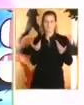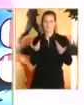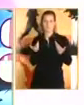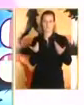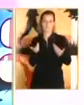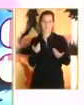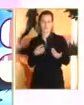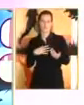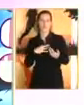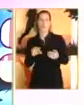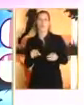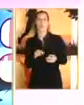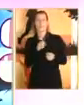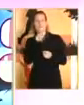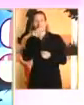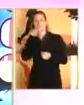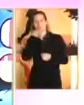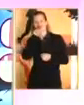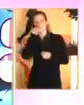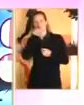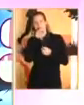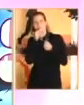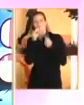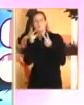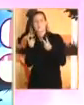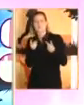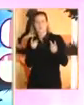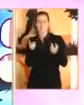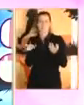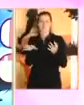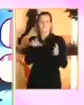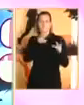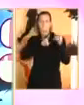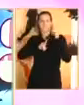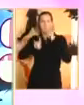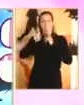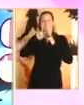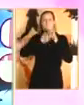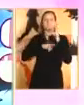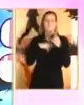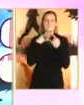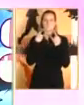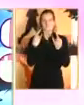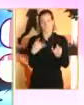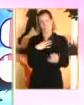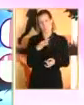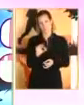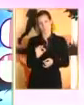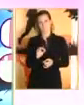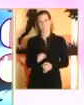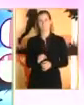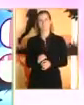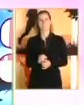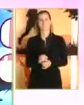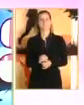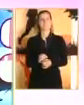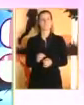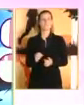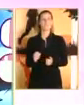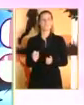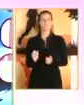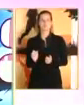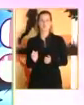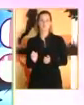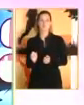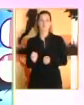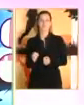la aromaterapia para qué la use. Claro. La rosa, como son pétalos, como muy bien ha indicado Izaskun. Mi cartel, que nos, hoy mi esquema me encanta. Nos